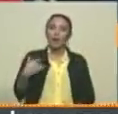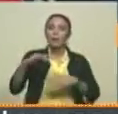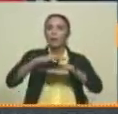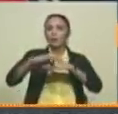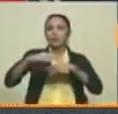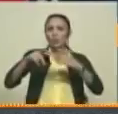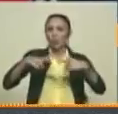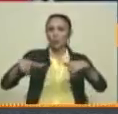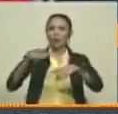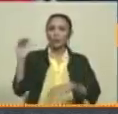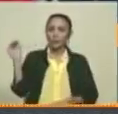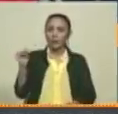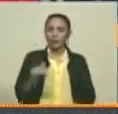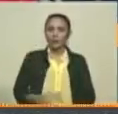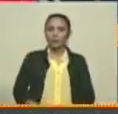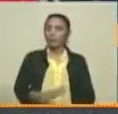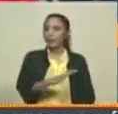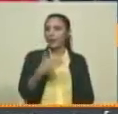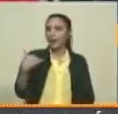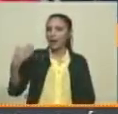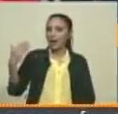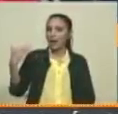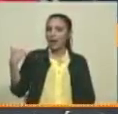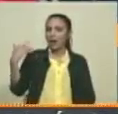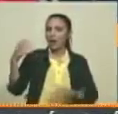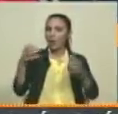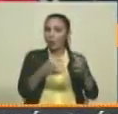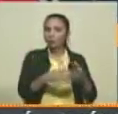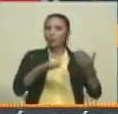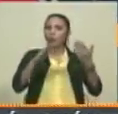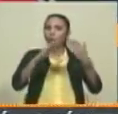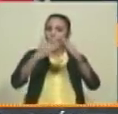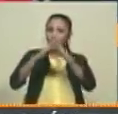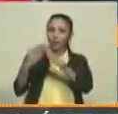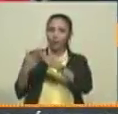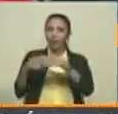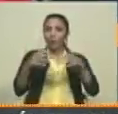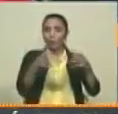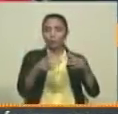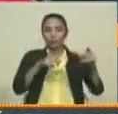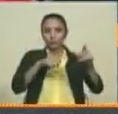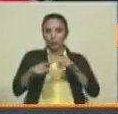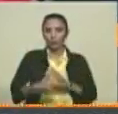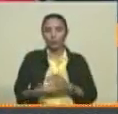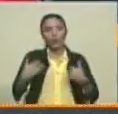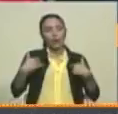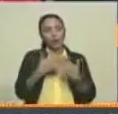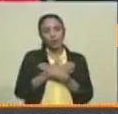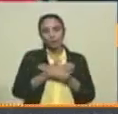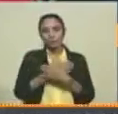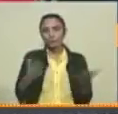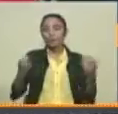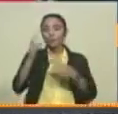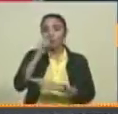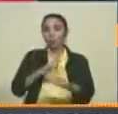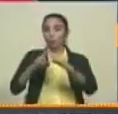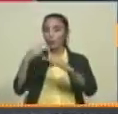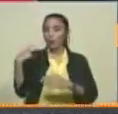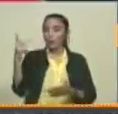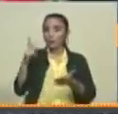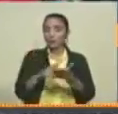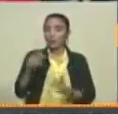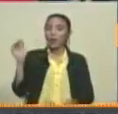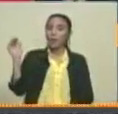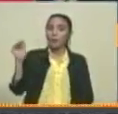Girardot, recientemente ya hemos constituido 8 comunas. Para nosotros sería un grato placer que usted pueda asistir a